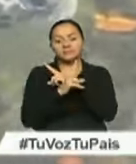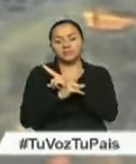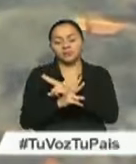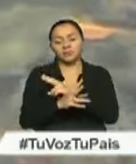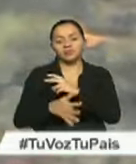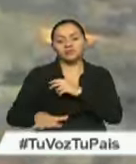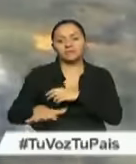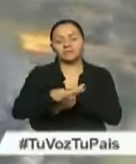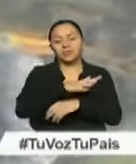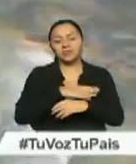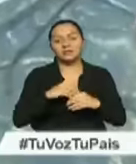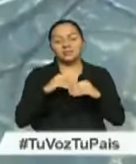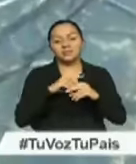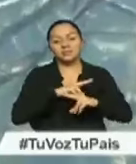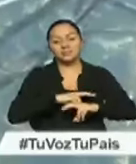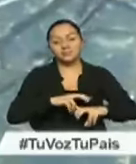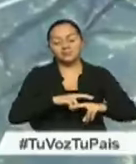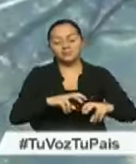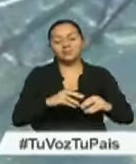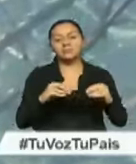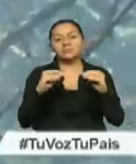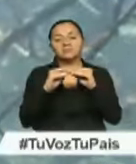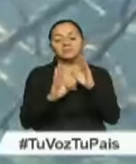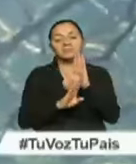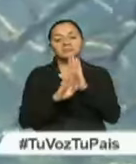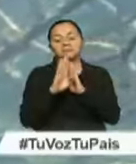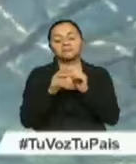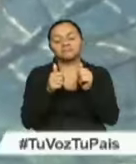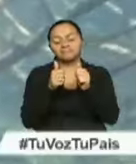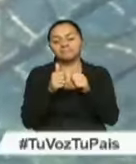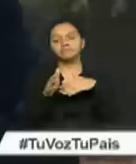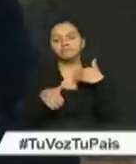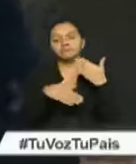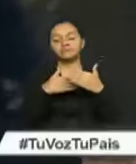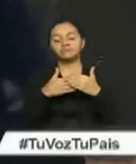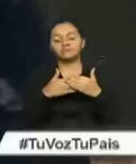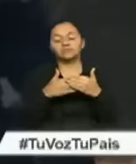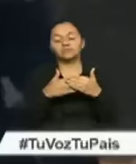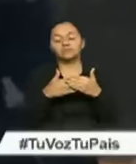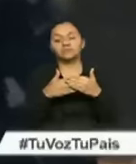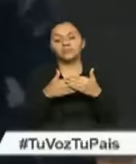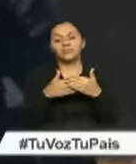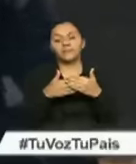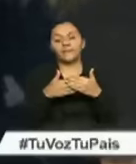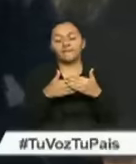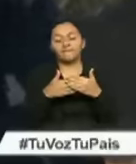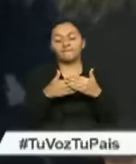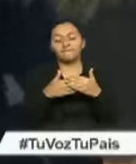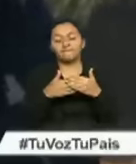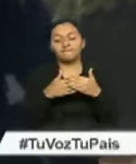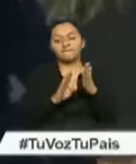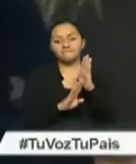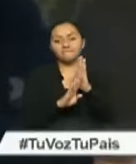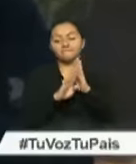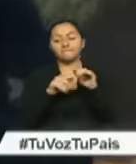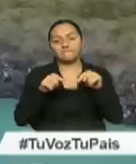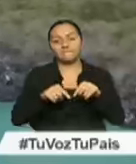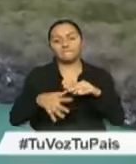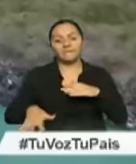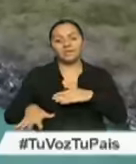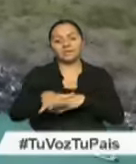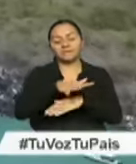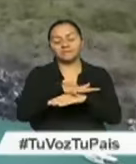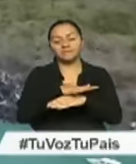mares, para investigar esos mares, para desarrollar adecuadamente la riqueza, el potencial que tienen nuestros